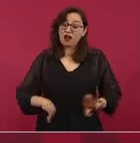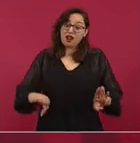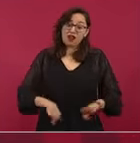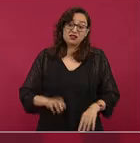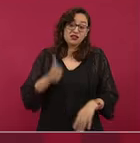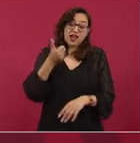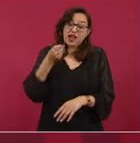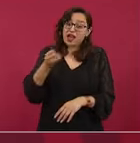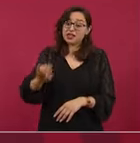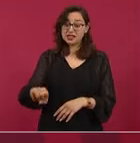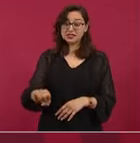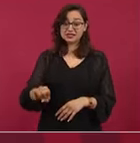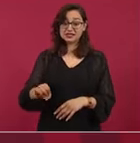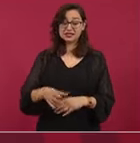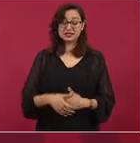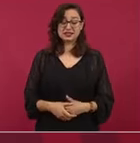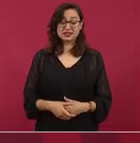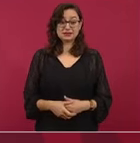hay que